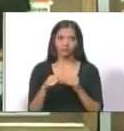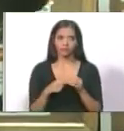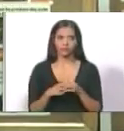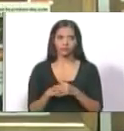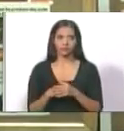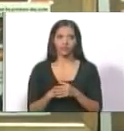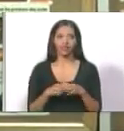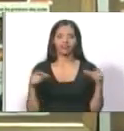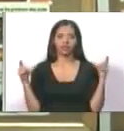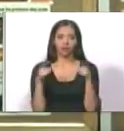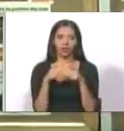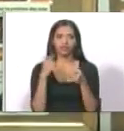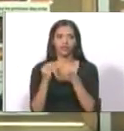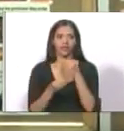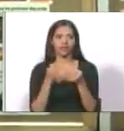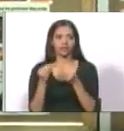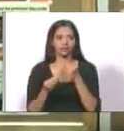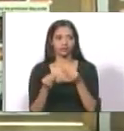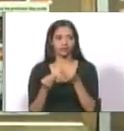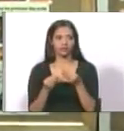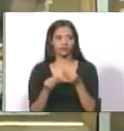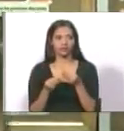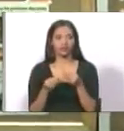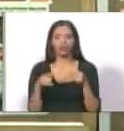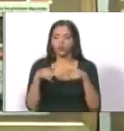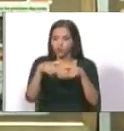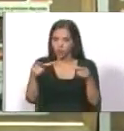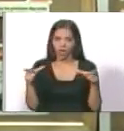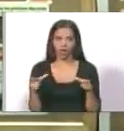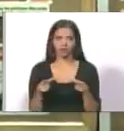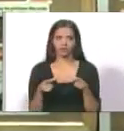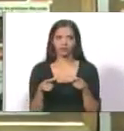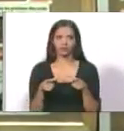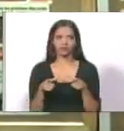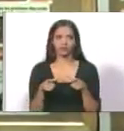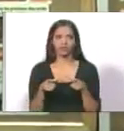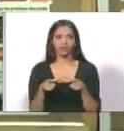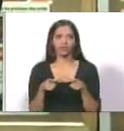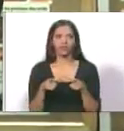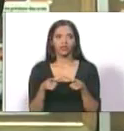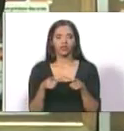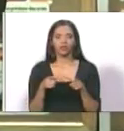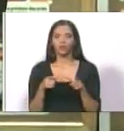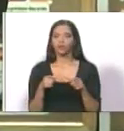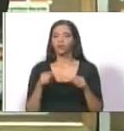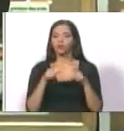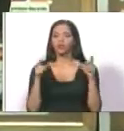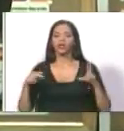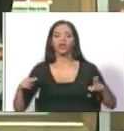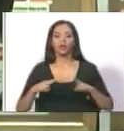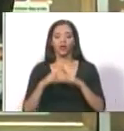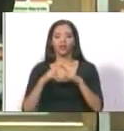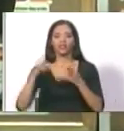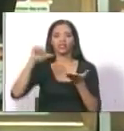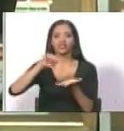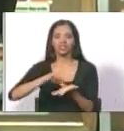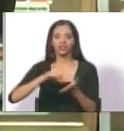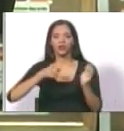Esa reunión se iba a efectuar en un sitio y ponen un lugar de encuentro, el centro